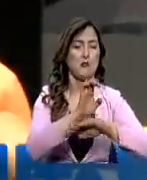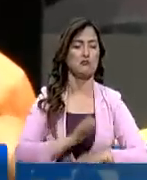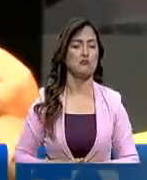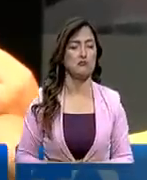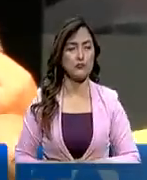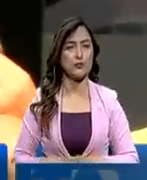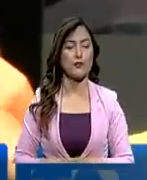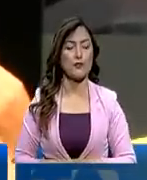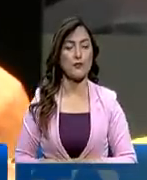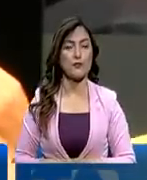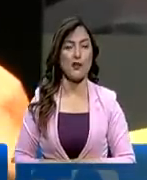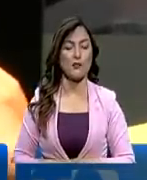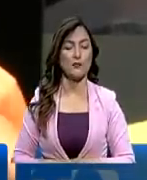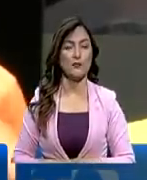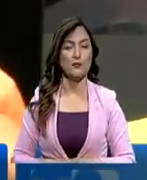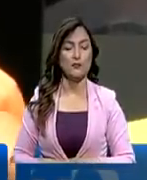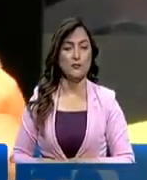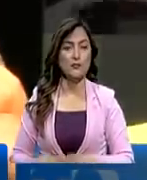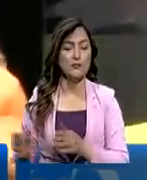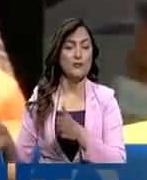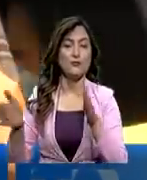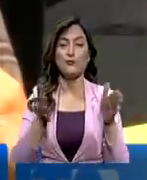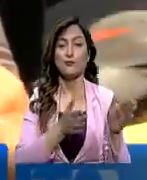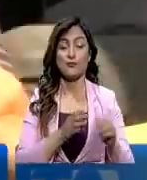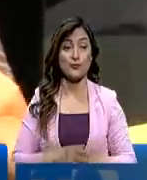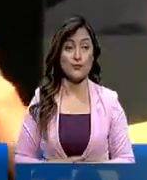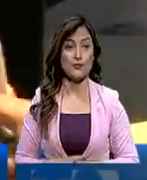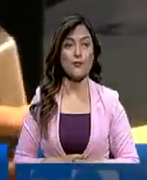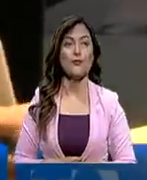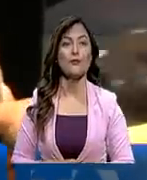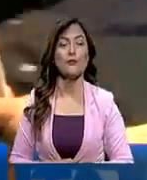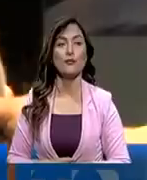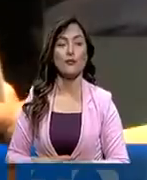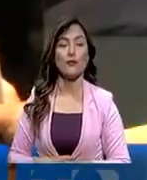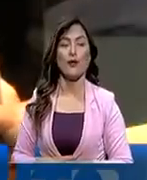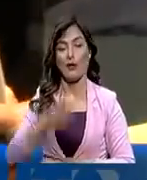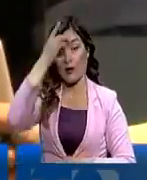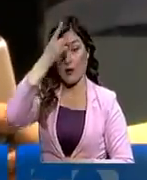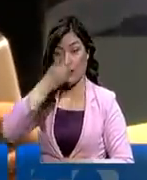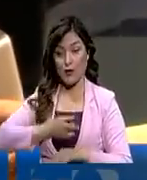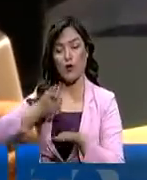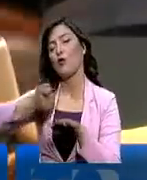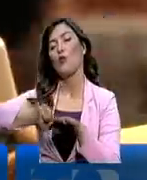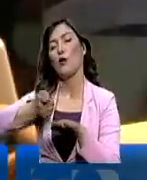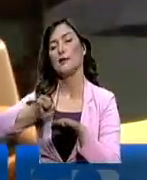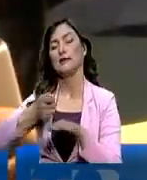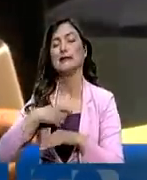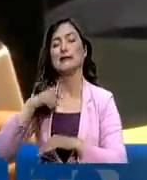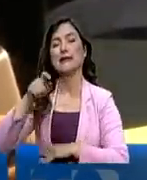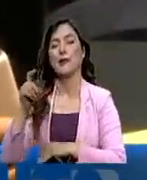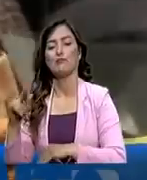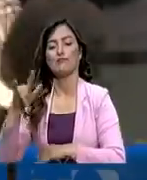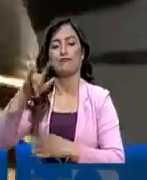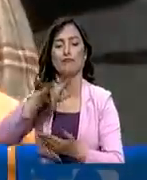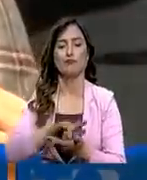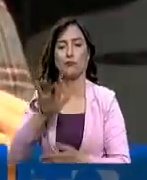hemos conminado a que obviamente la decisión del órgano jurisdiccional y eso se encuentra en la potestad